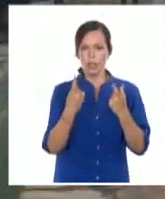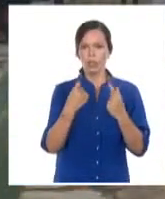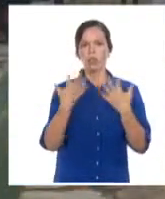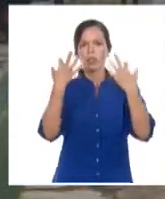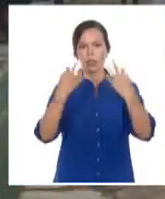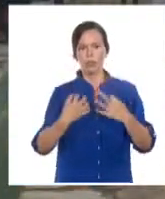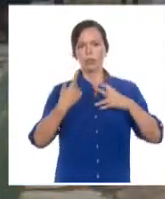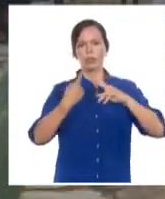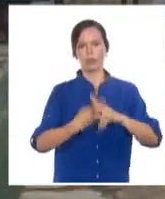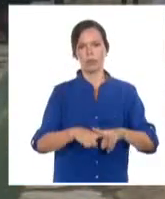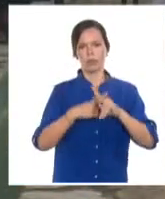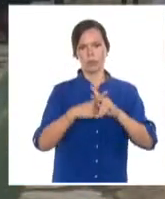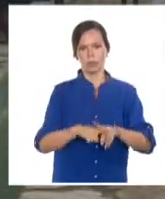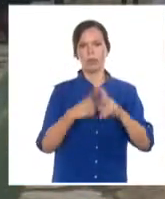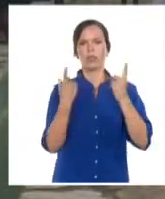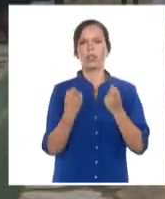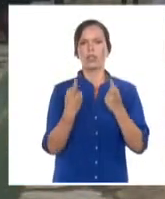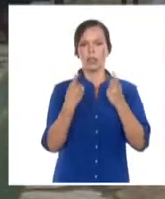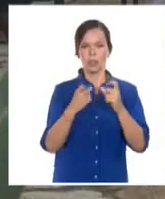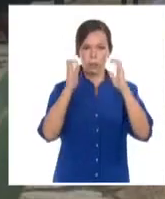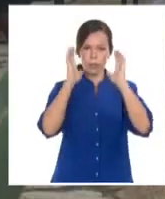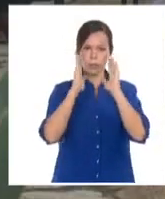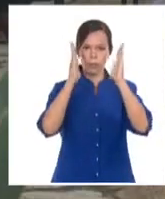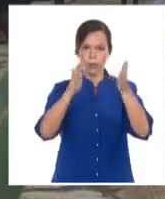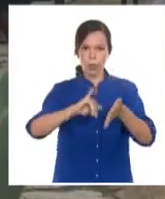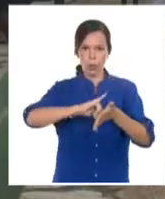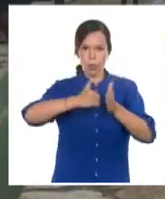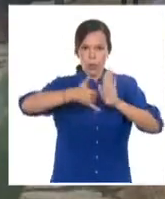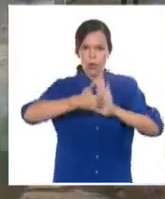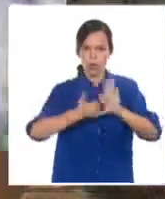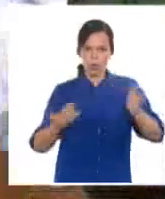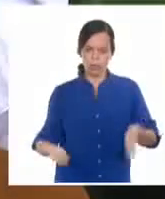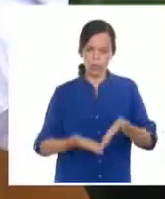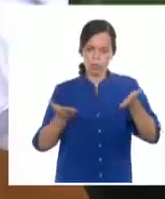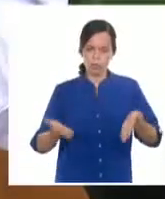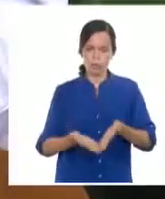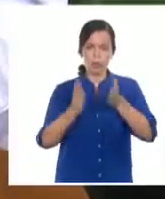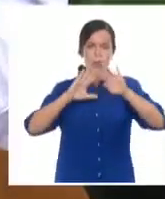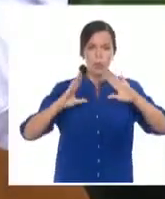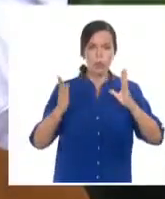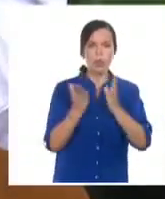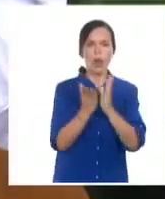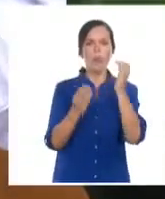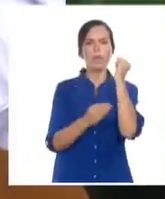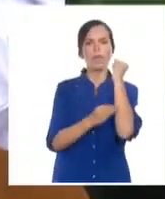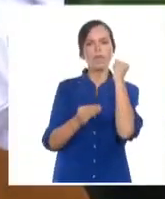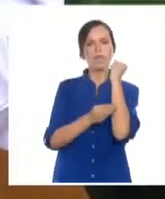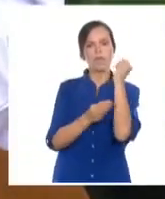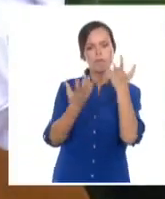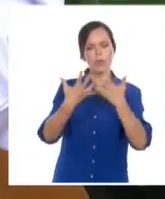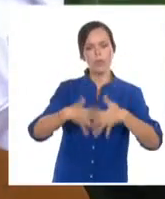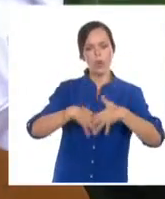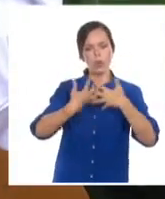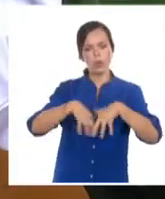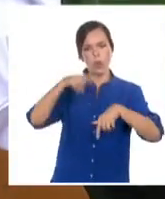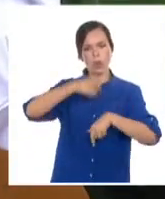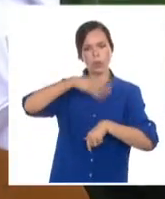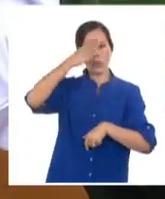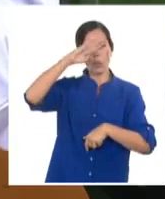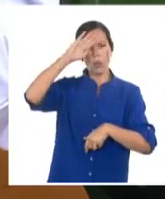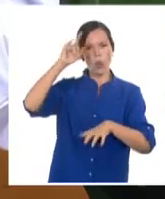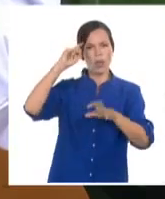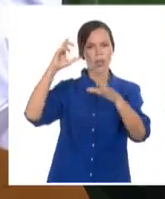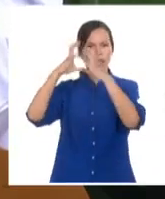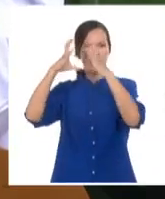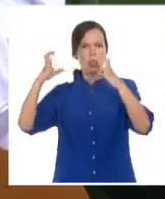poner en función del proyecto país todas las potencialidades productivas científicas y profesionales que se han